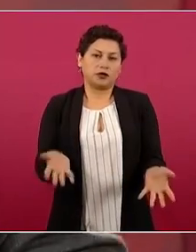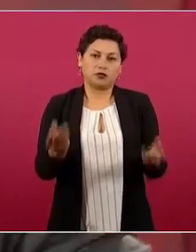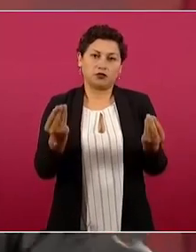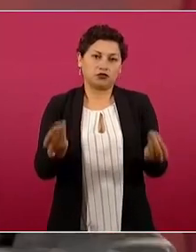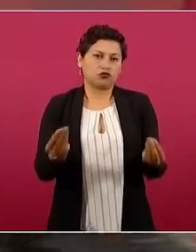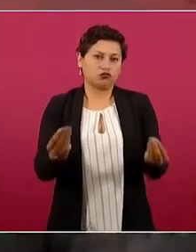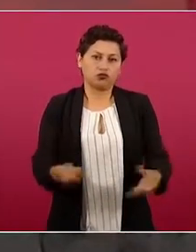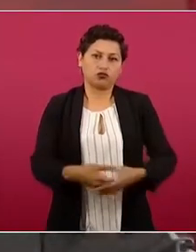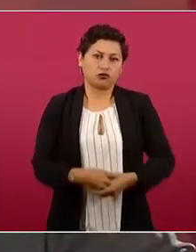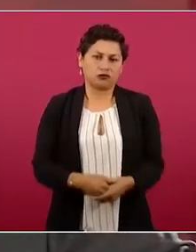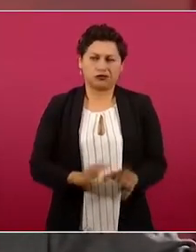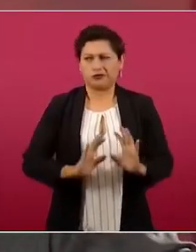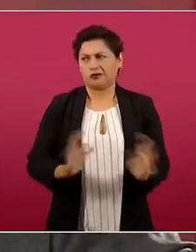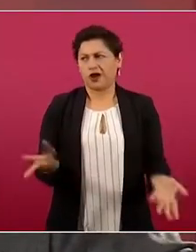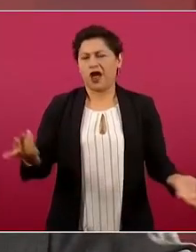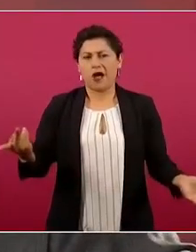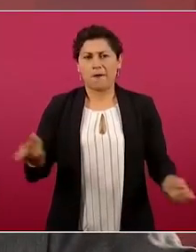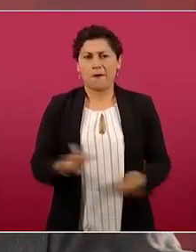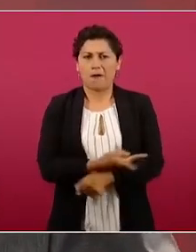Ya es el colmo.